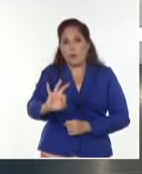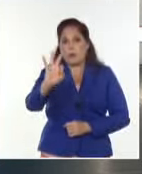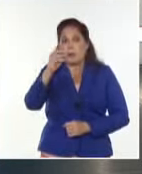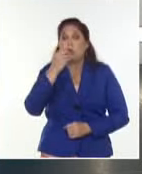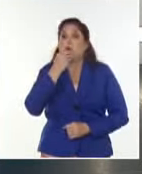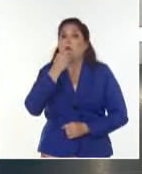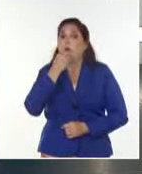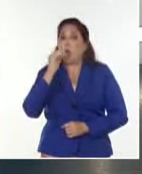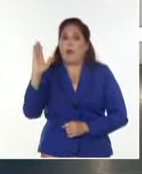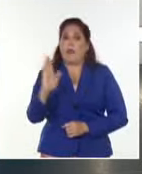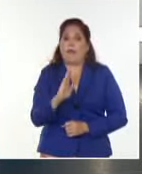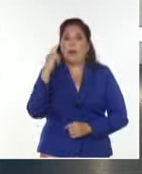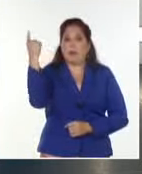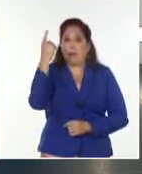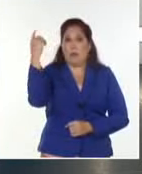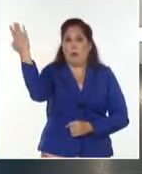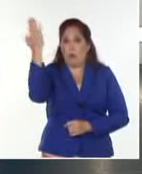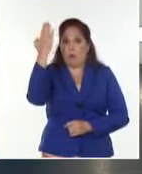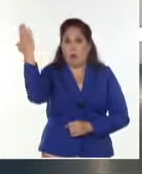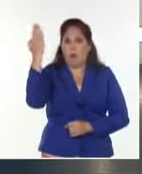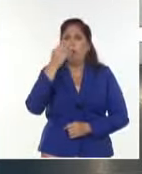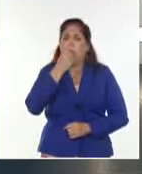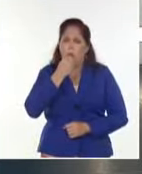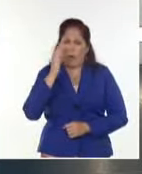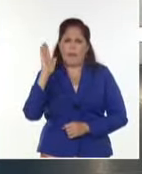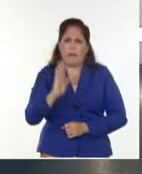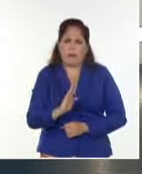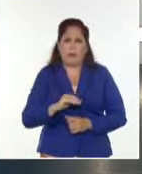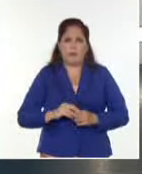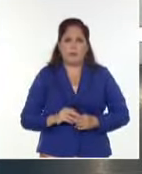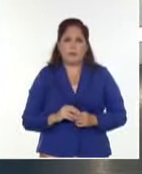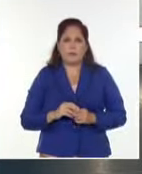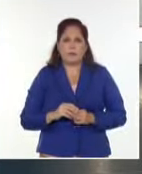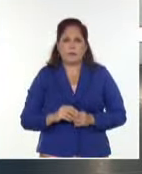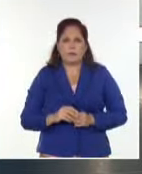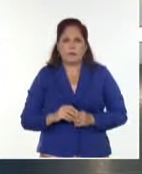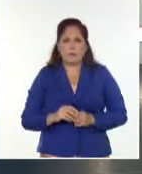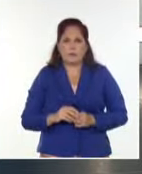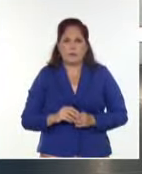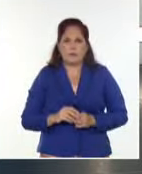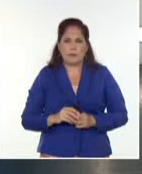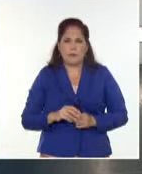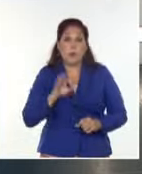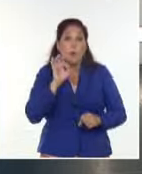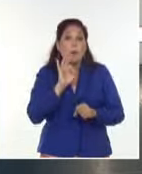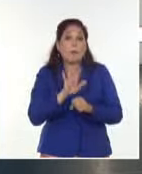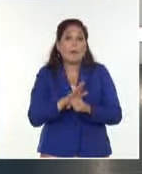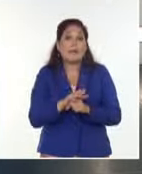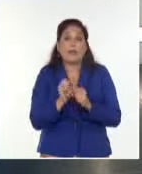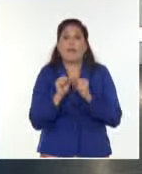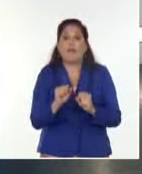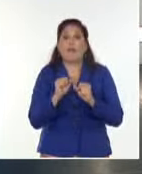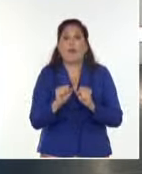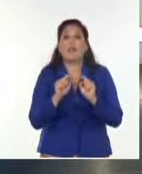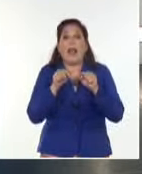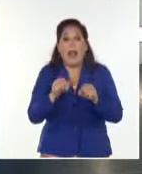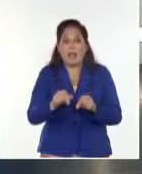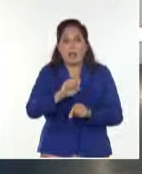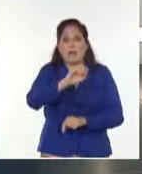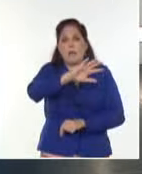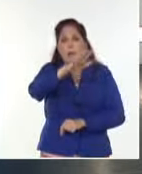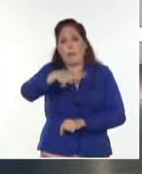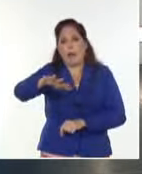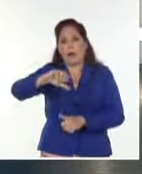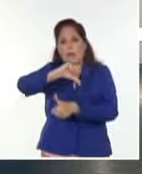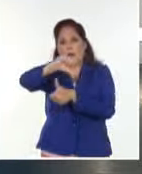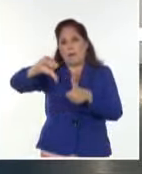probabilidad de que un ciclón tropical, un huracán en este caso, se genere o se intensifique justamente en el Mar Caribe. También es